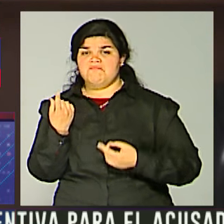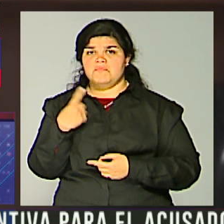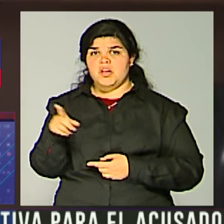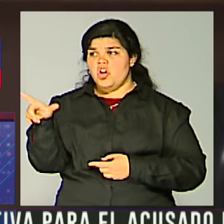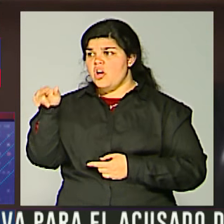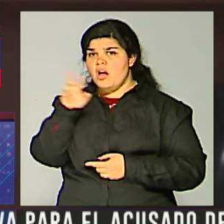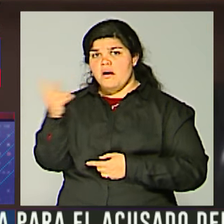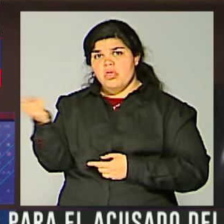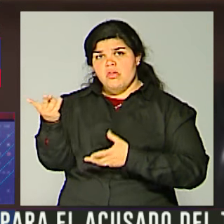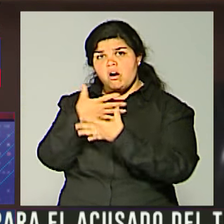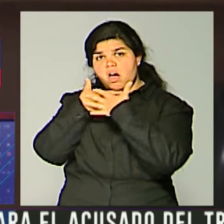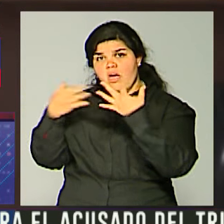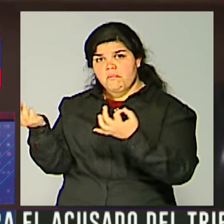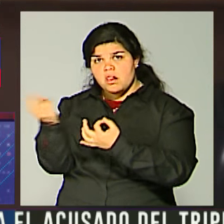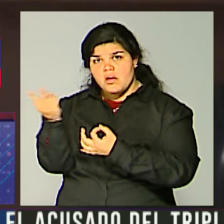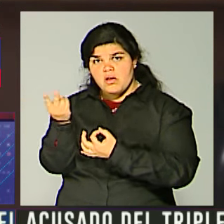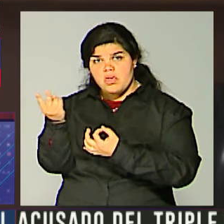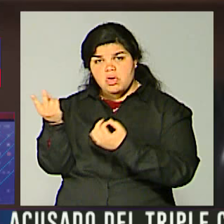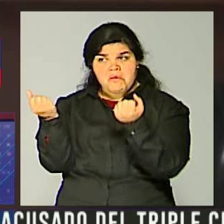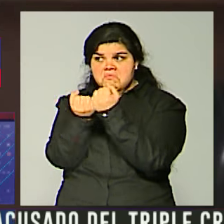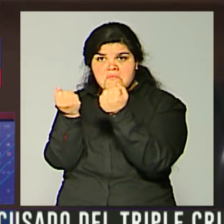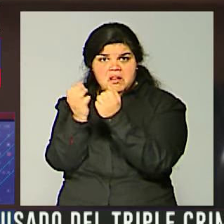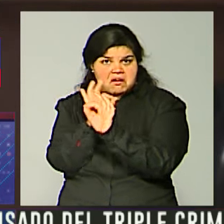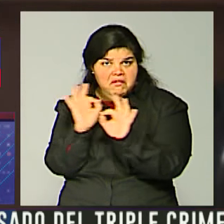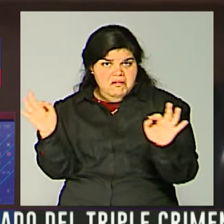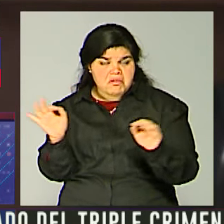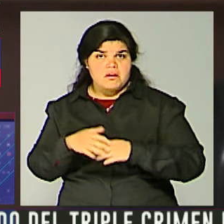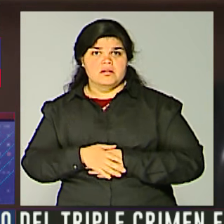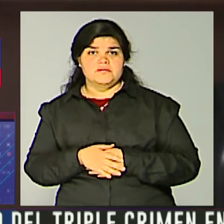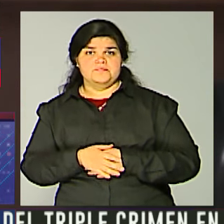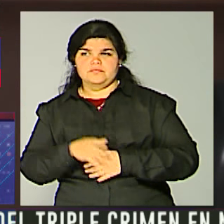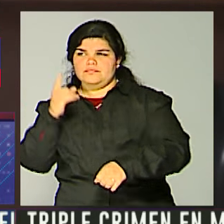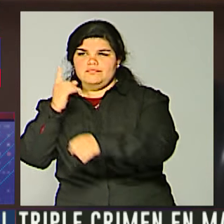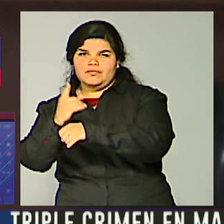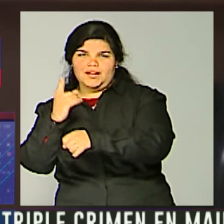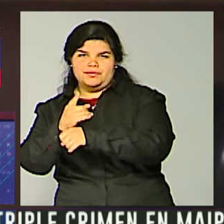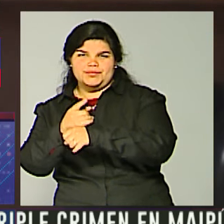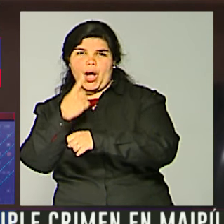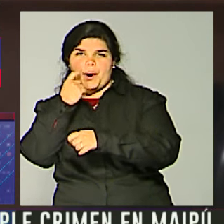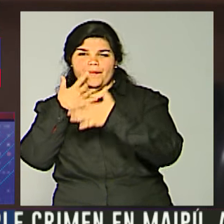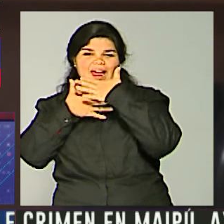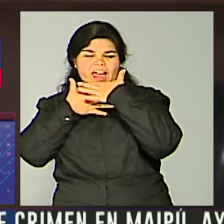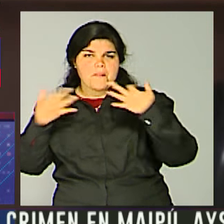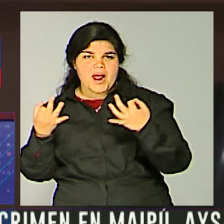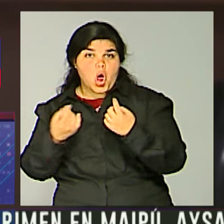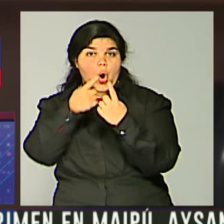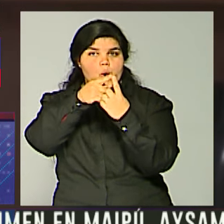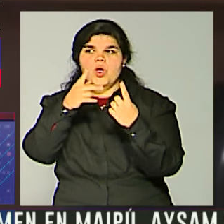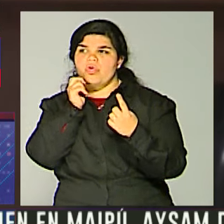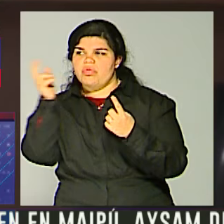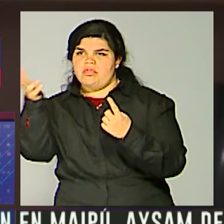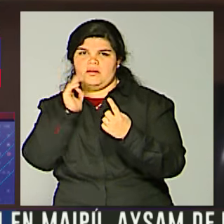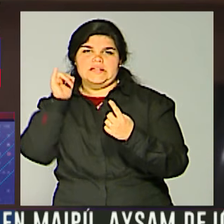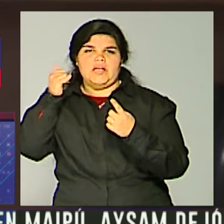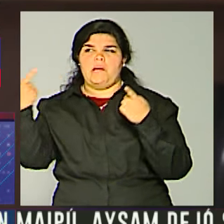sido que ninguno ha tenido un altercado. Que, bueno, el primero en este caso dijo que sí, hubo un cruce de palabras, pero que no pasó a mayores.